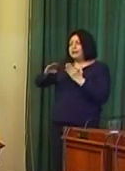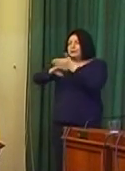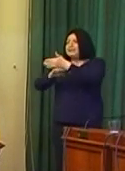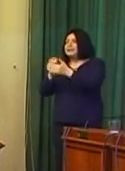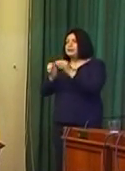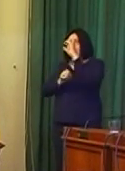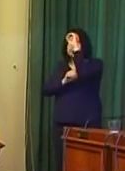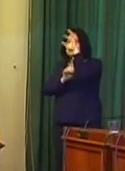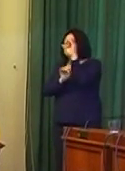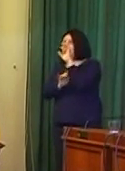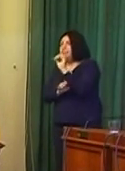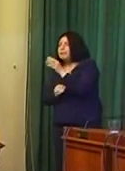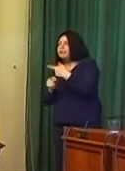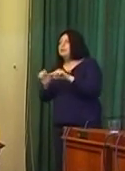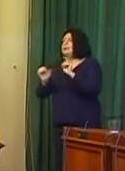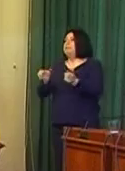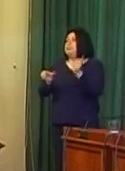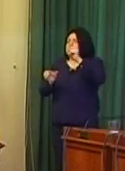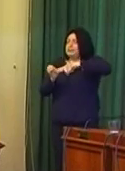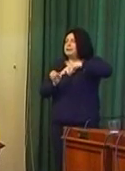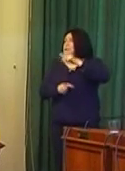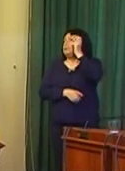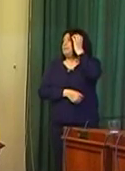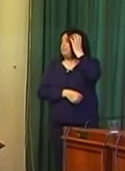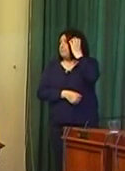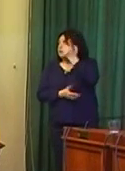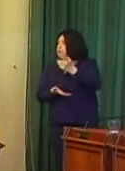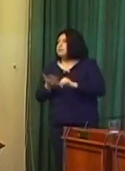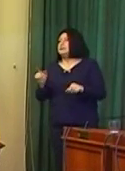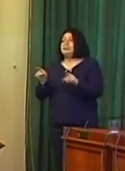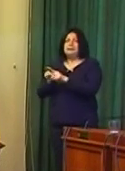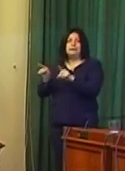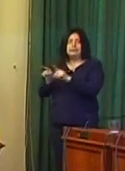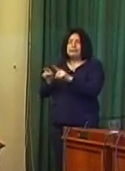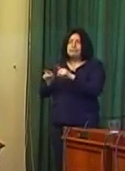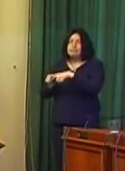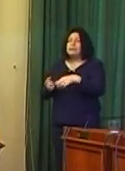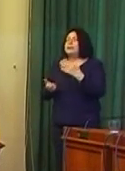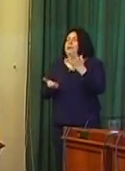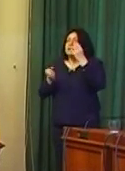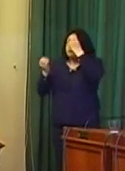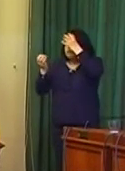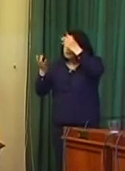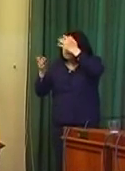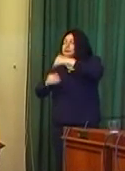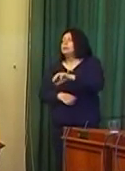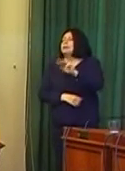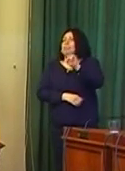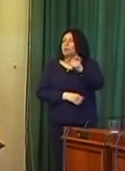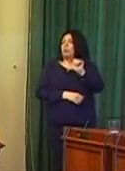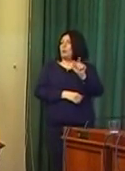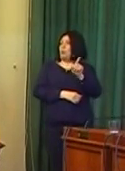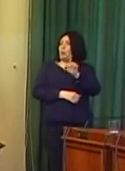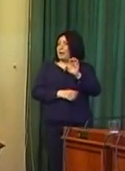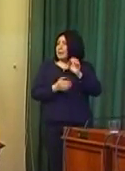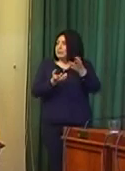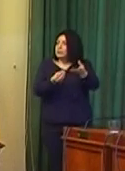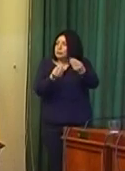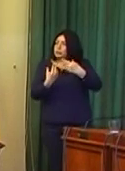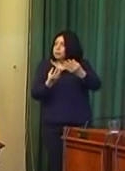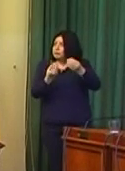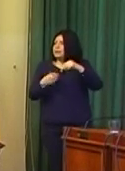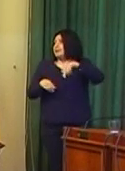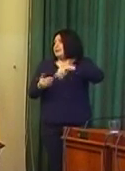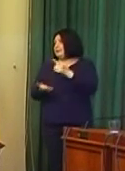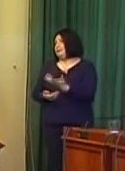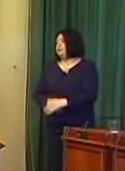semafóricas que le pertenecen al distrito de Miraflores y además interconectar información que Waze mismo nos esté proporcionando en